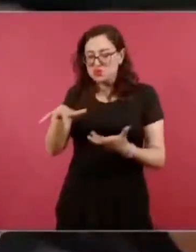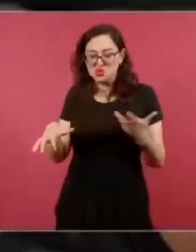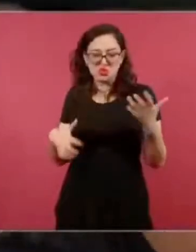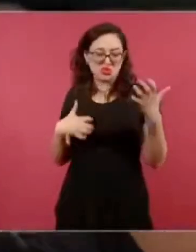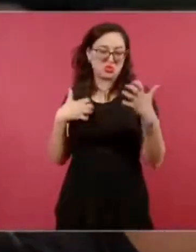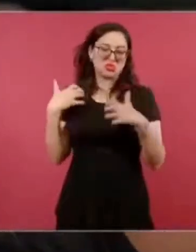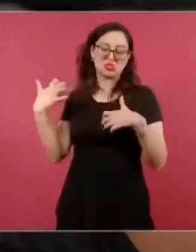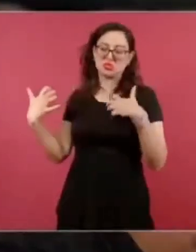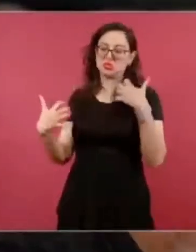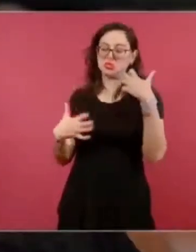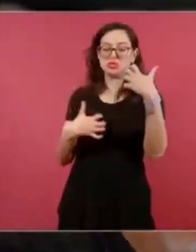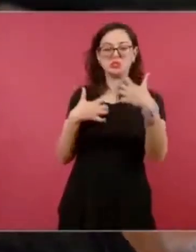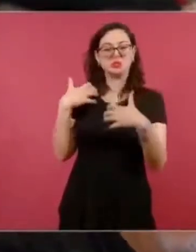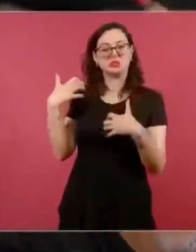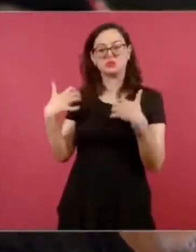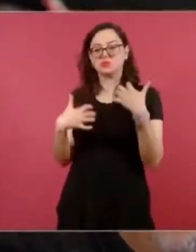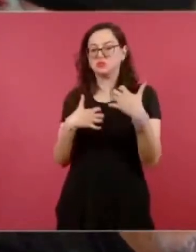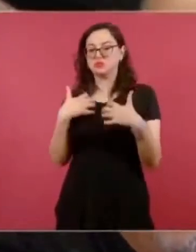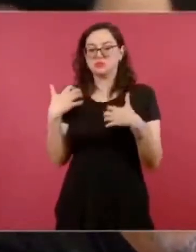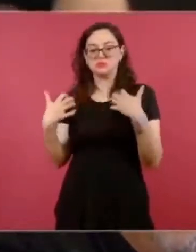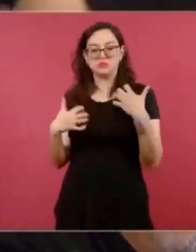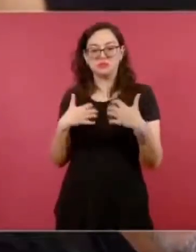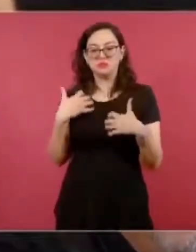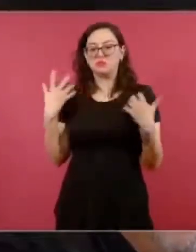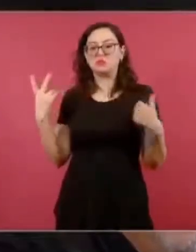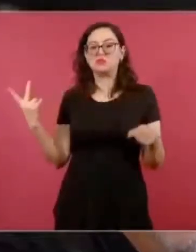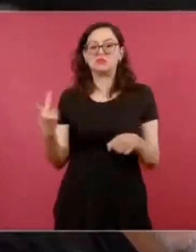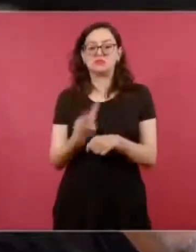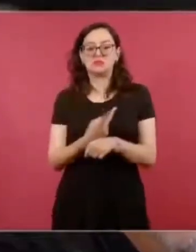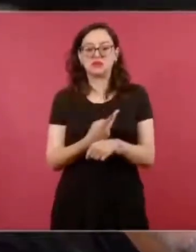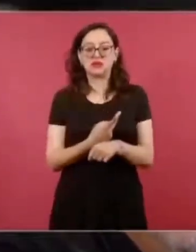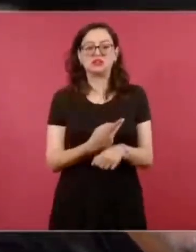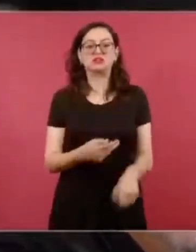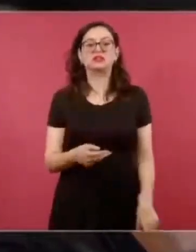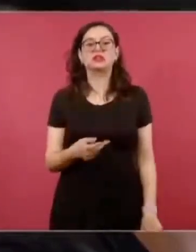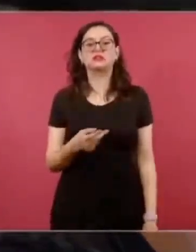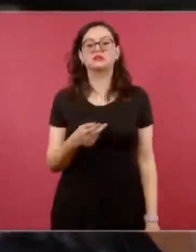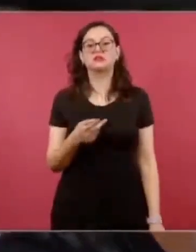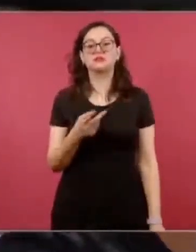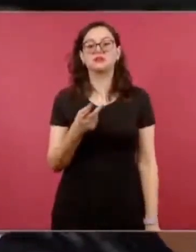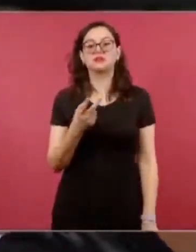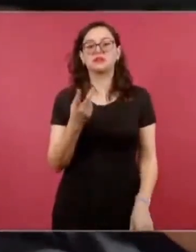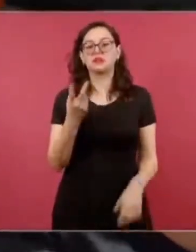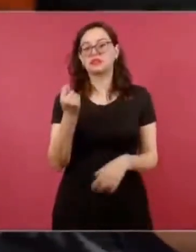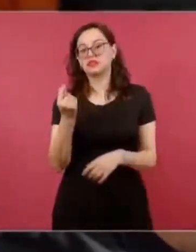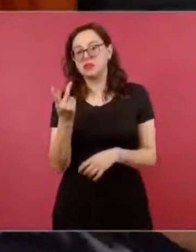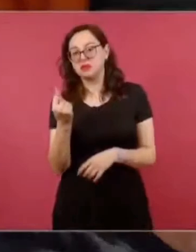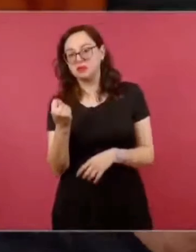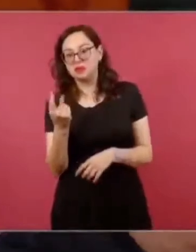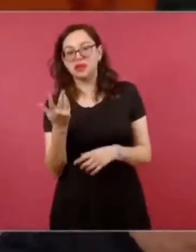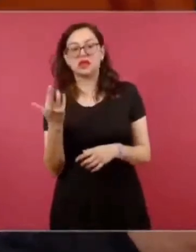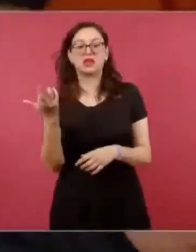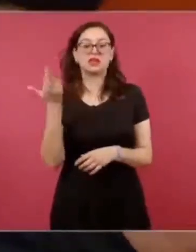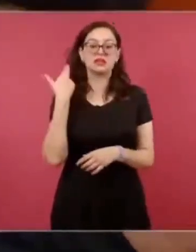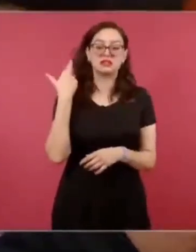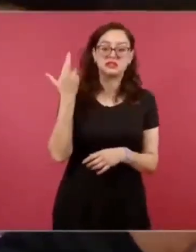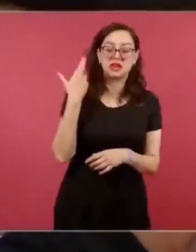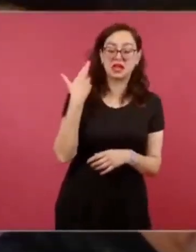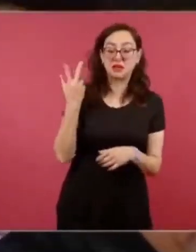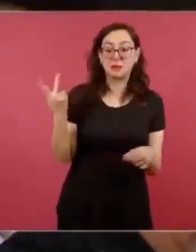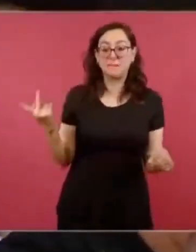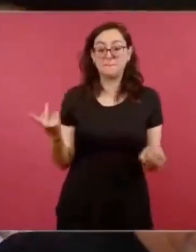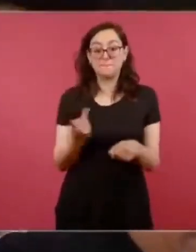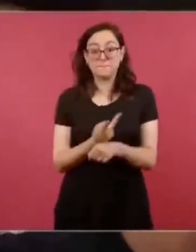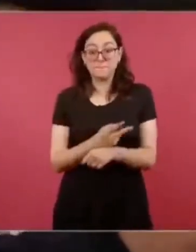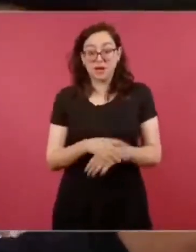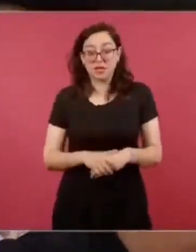rabiosa de parte de medios de comunicación tradicionales, como les llama usted, el apoyo que manifestó